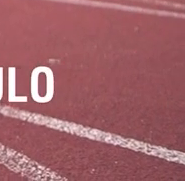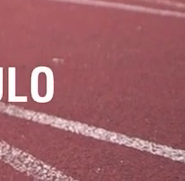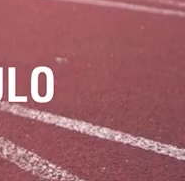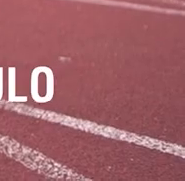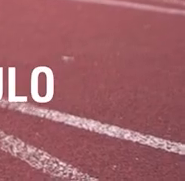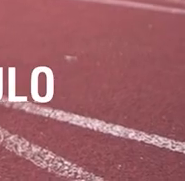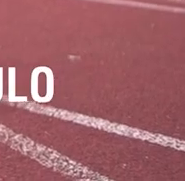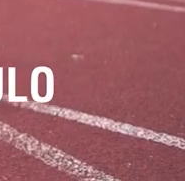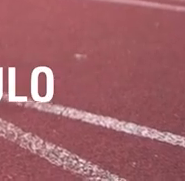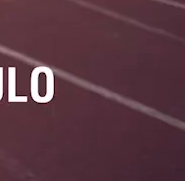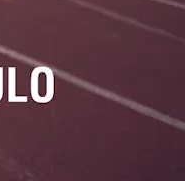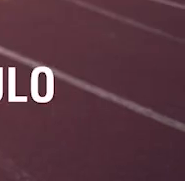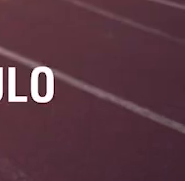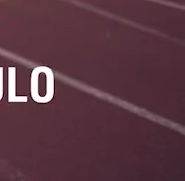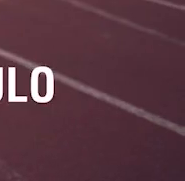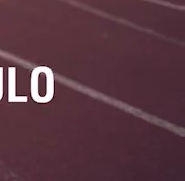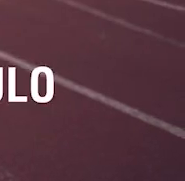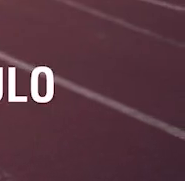en cada día,